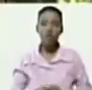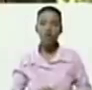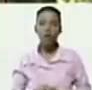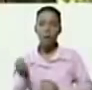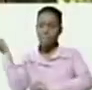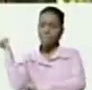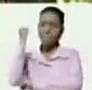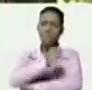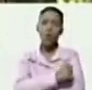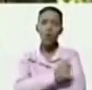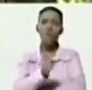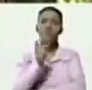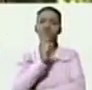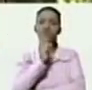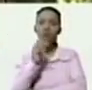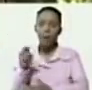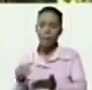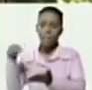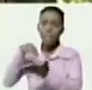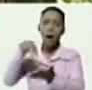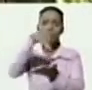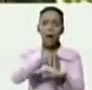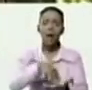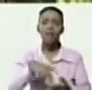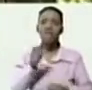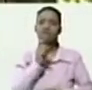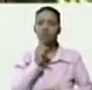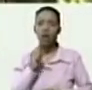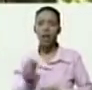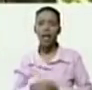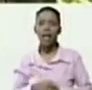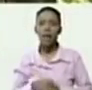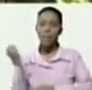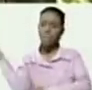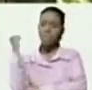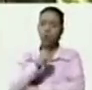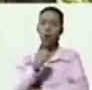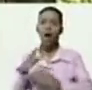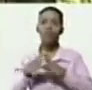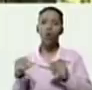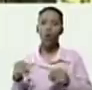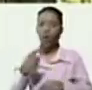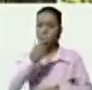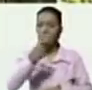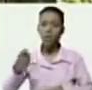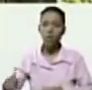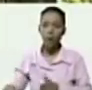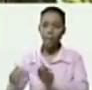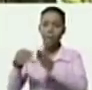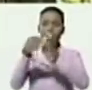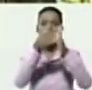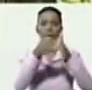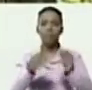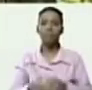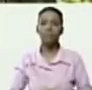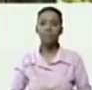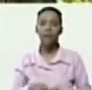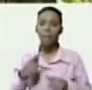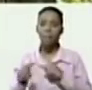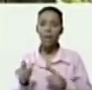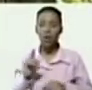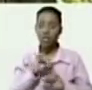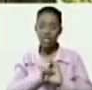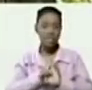venciendo dificultades, saltando obstáculos, derrotando a todos los enemigos que se pongan por delante. Pero ya no la para